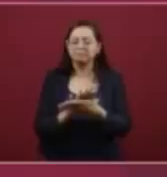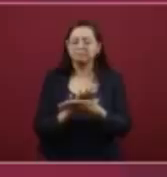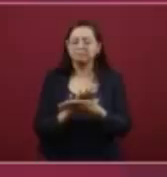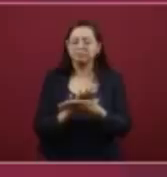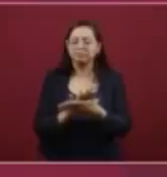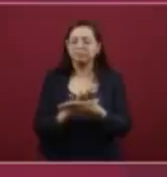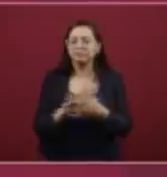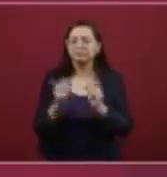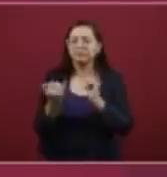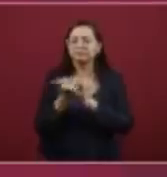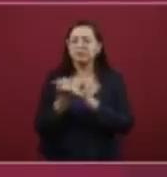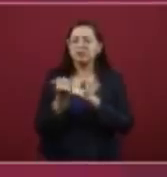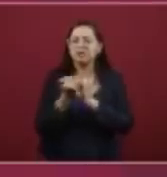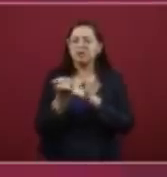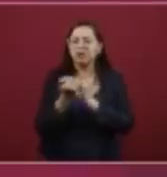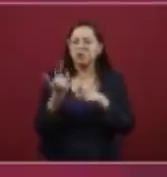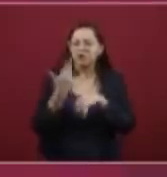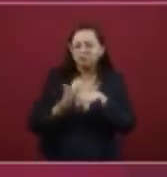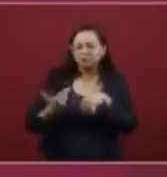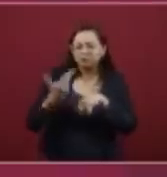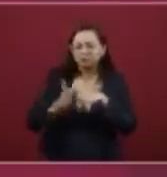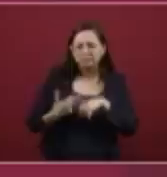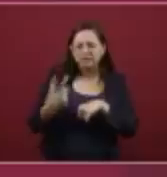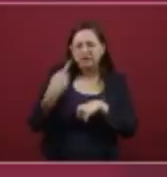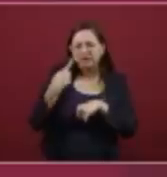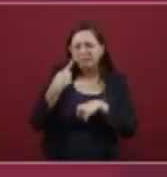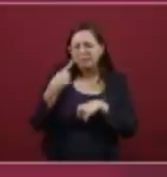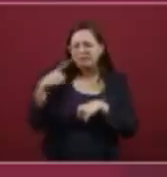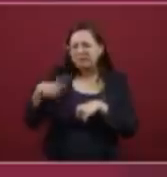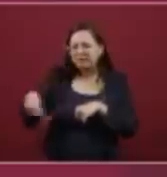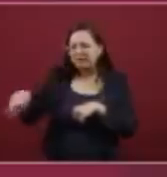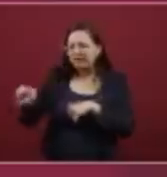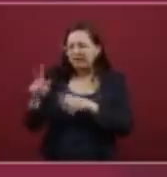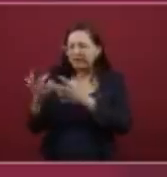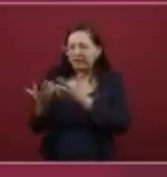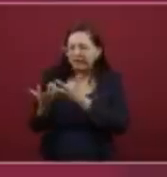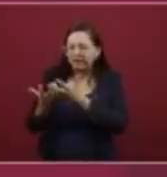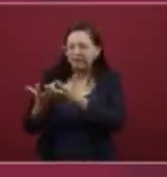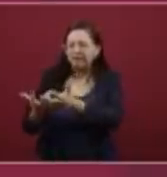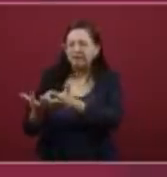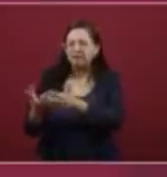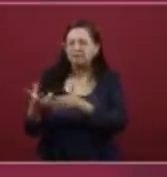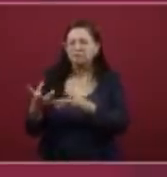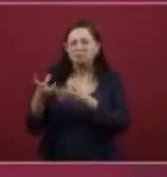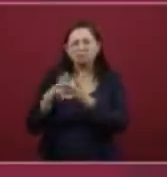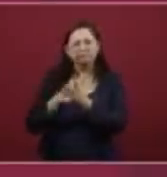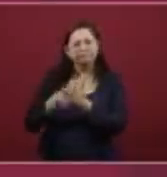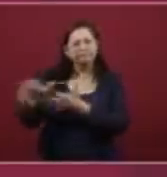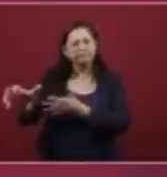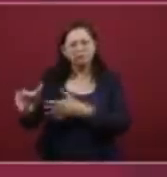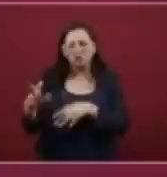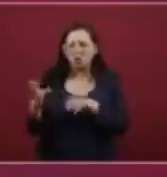cómo es que se organizan las caravanas, si son espontáneas,